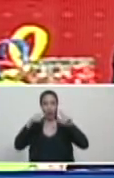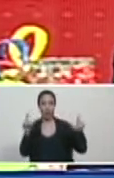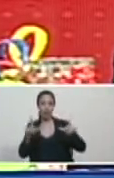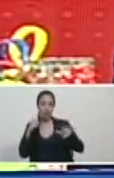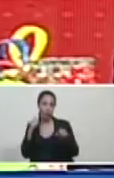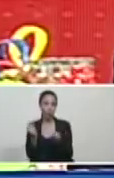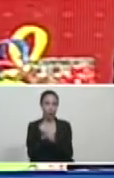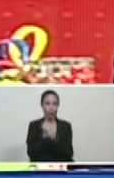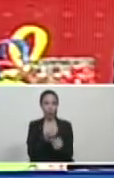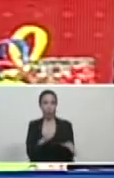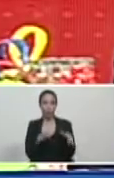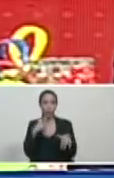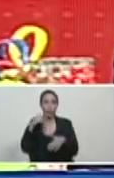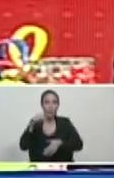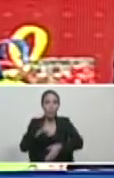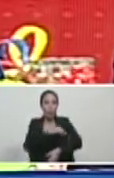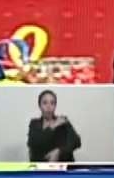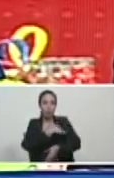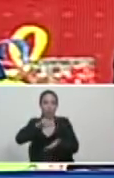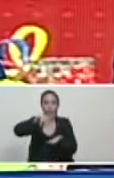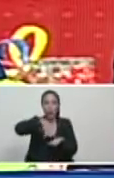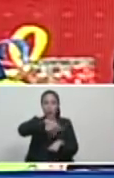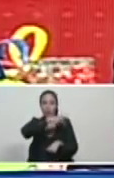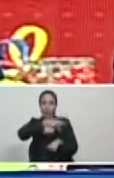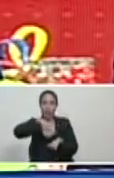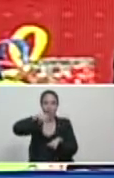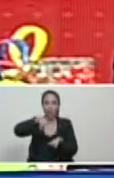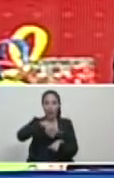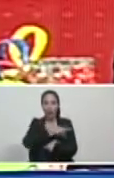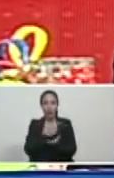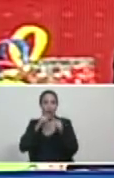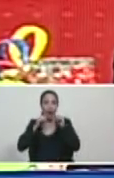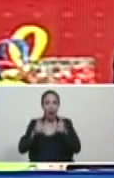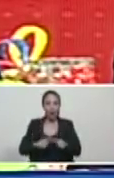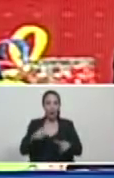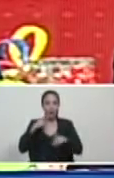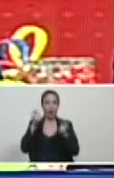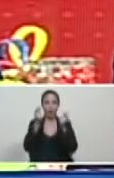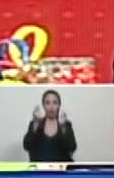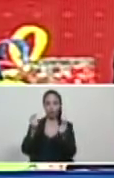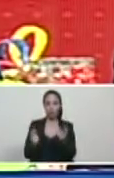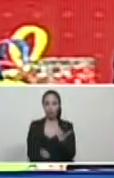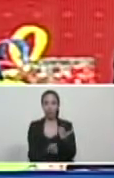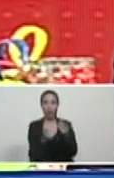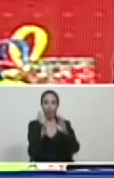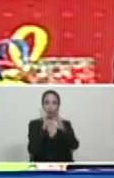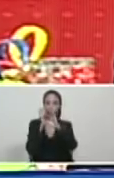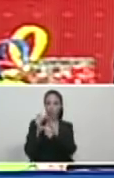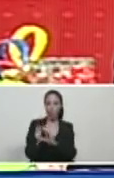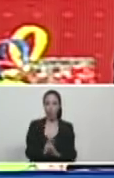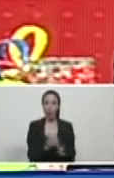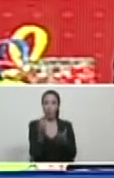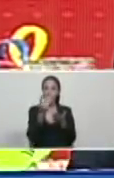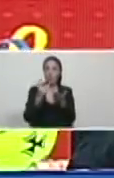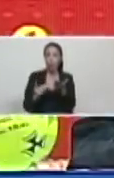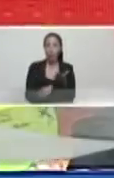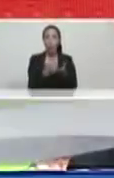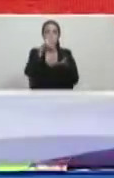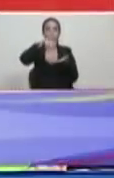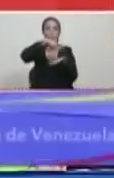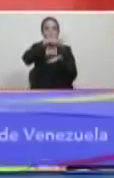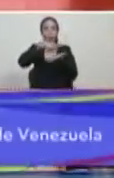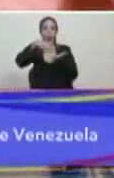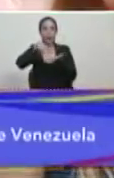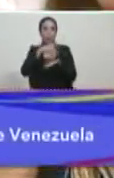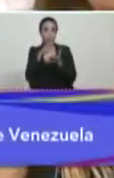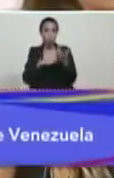de la música, del baile, de las artes plásticas, poetas, narradores. Le hago un